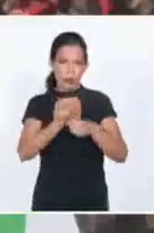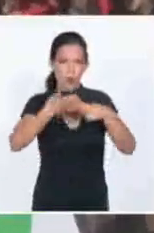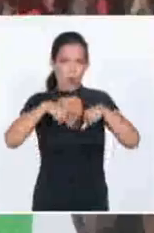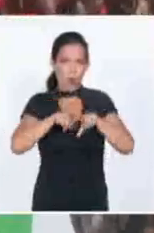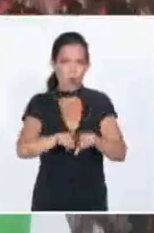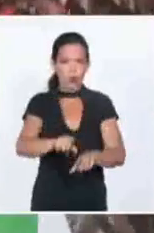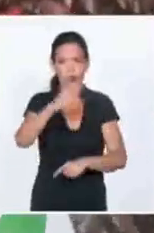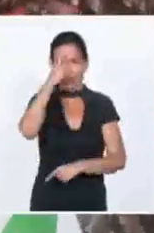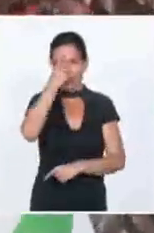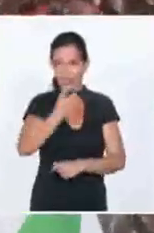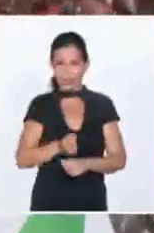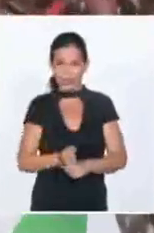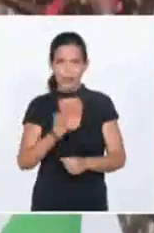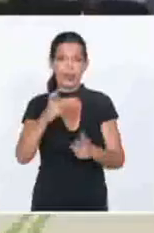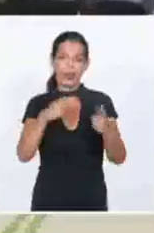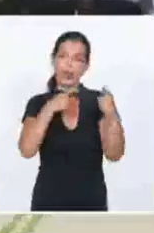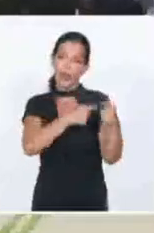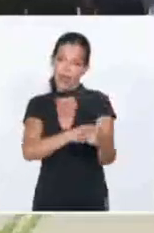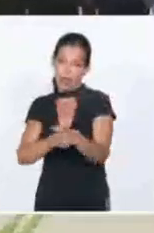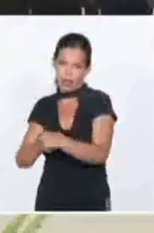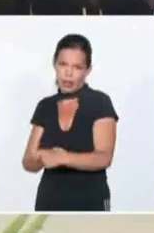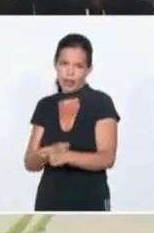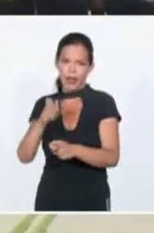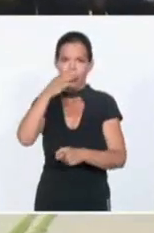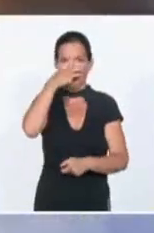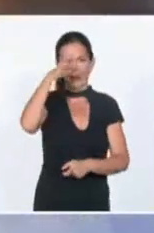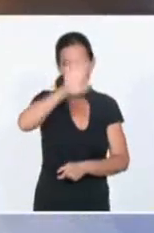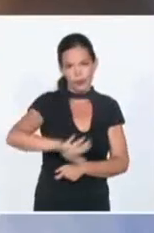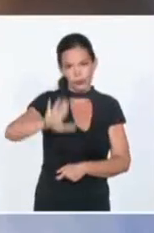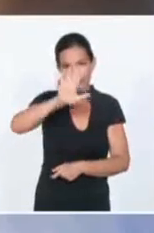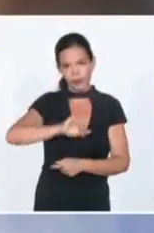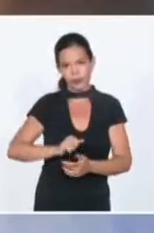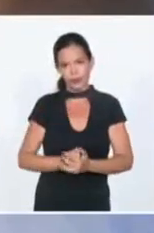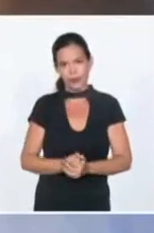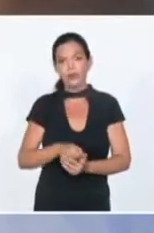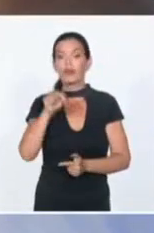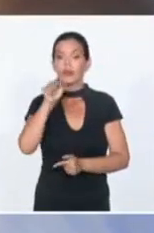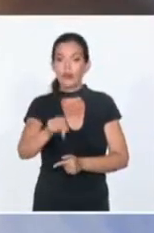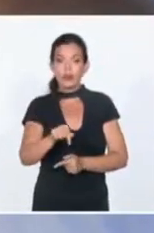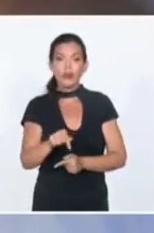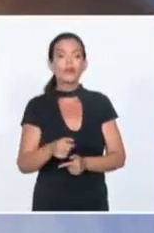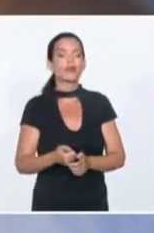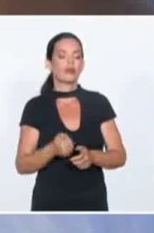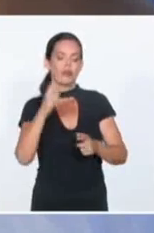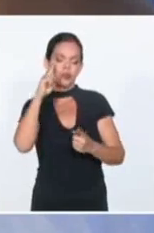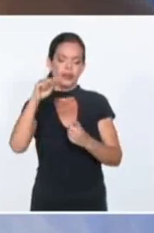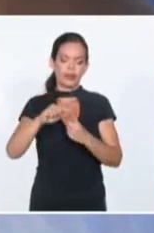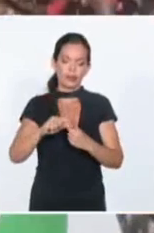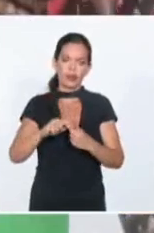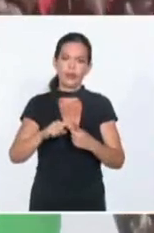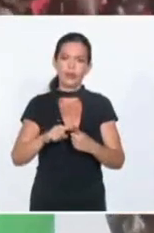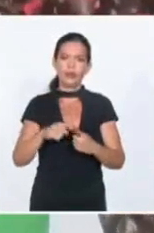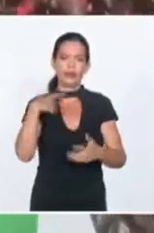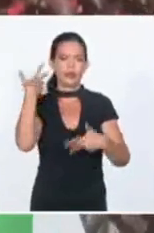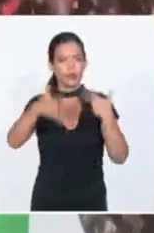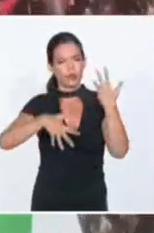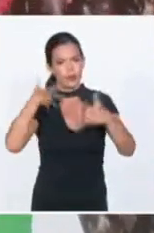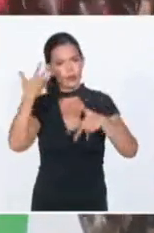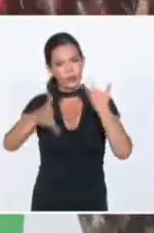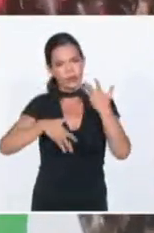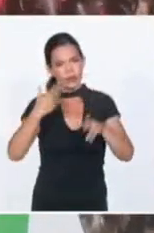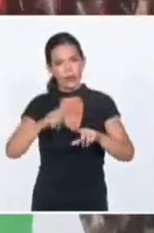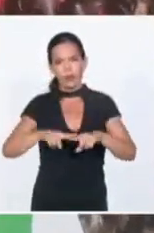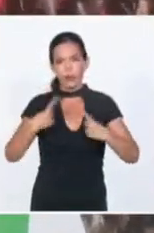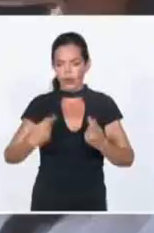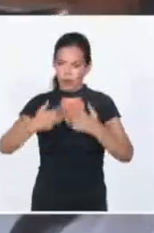se patentizaron los retos de las féminas santiagueras en el contexto del onceno congreso y se exaltó la obra y las ideas